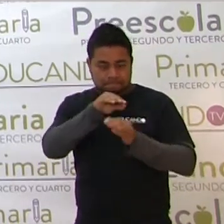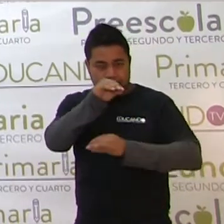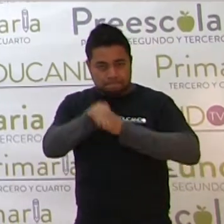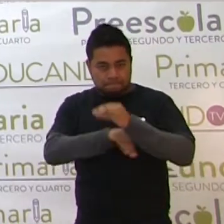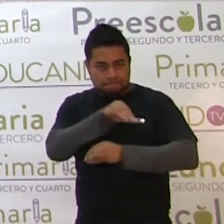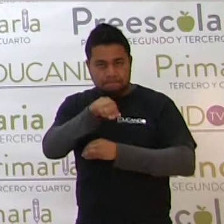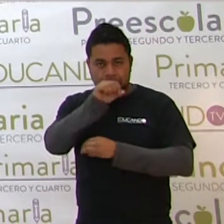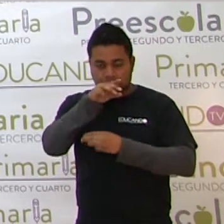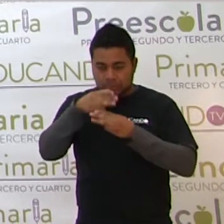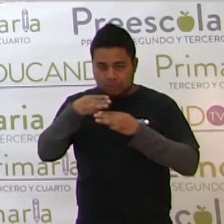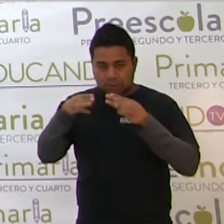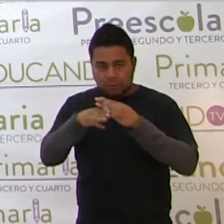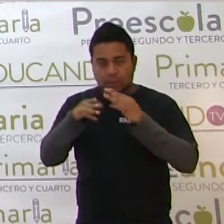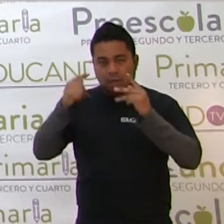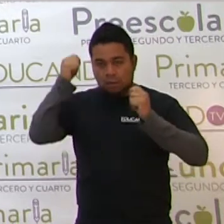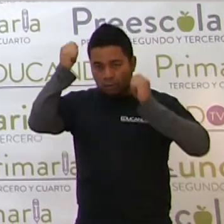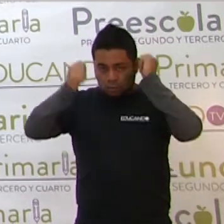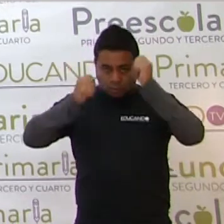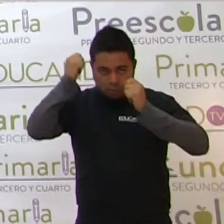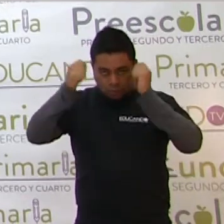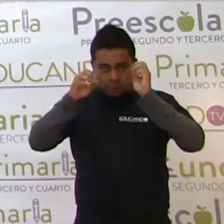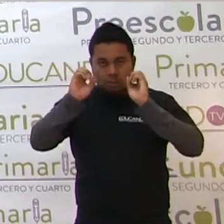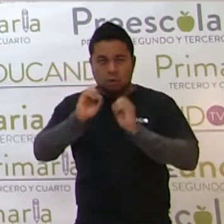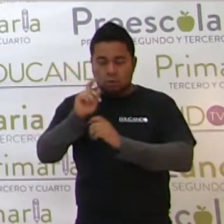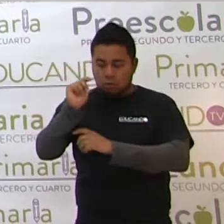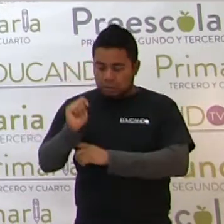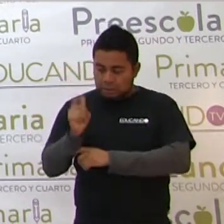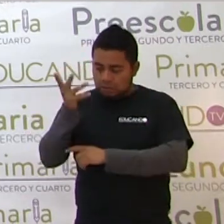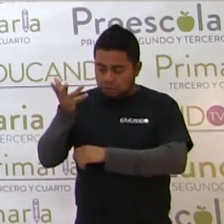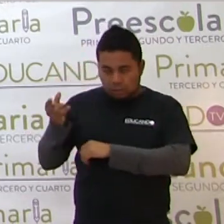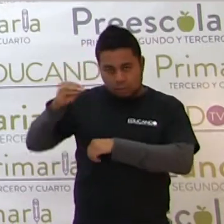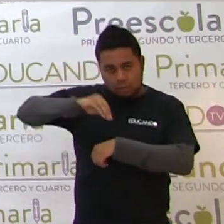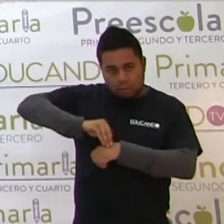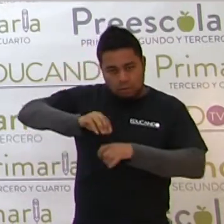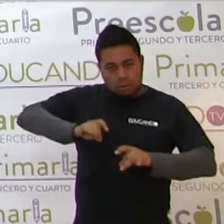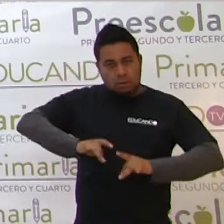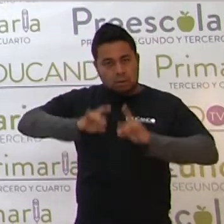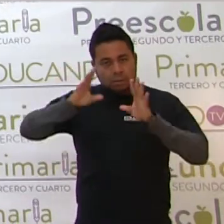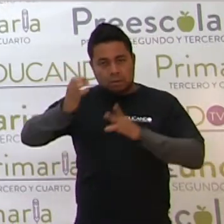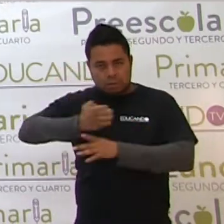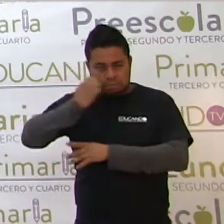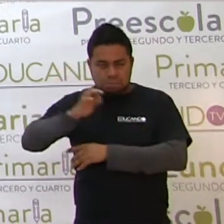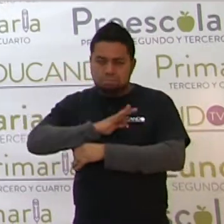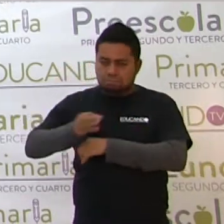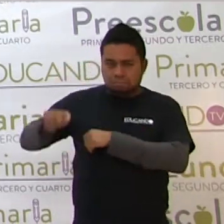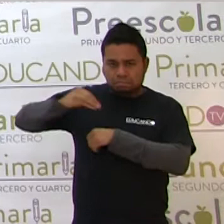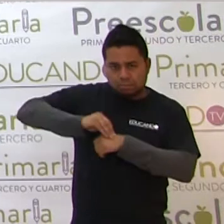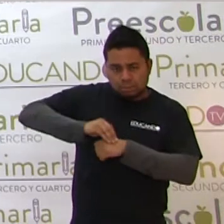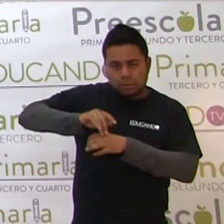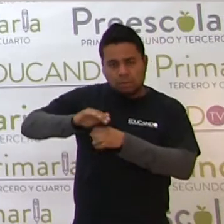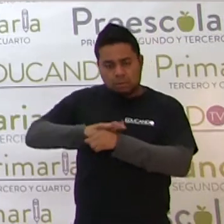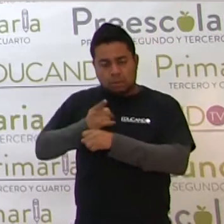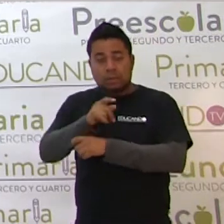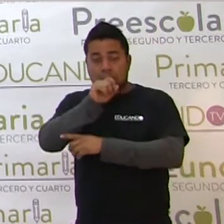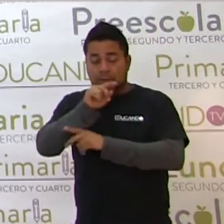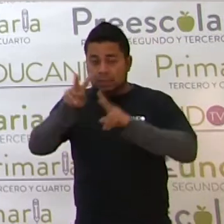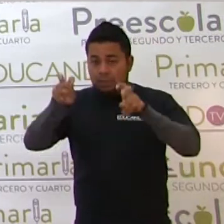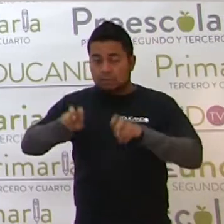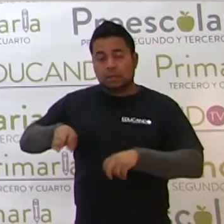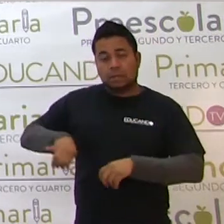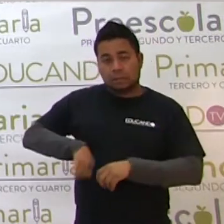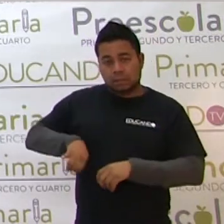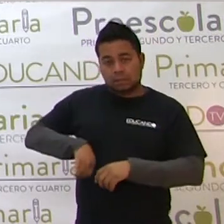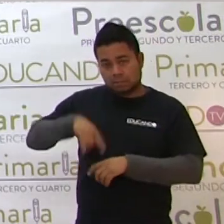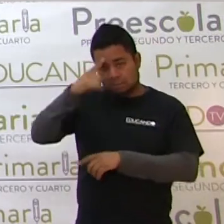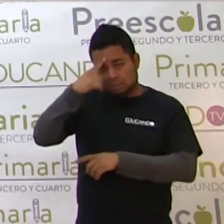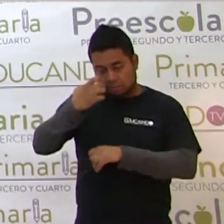materia de turismo o la tecnología de turismo si fuera el caso en tu escuela. ya que es un tema de interés para